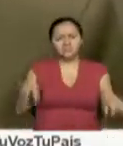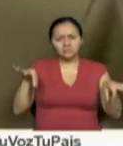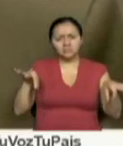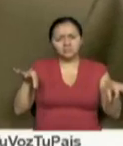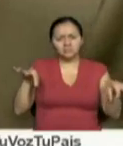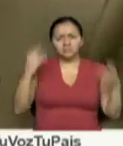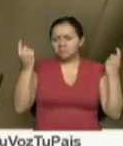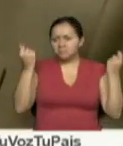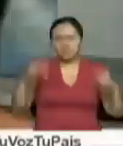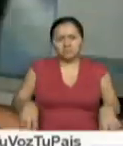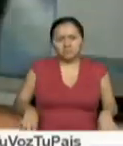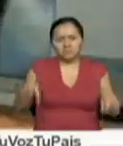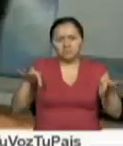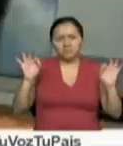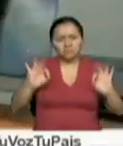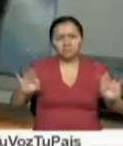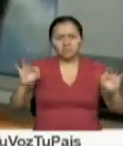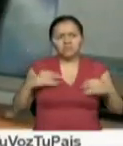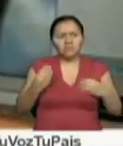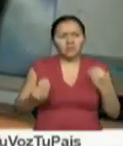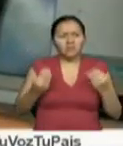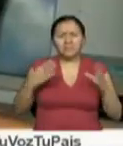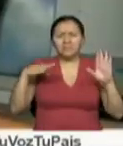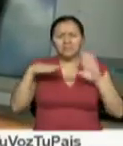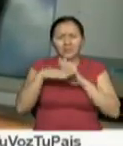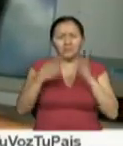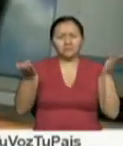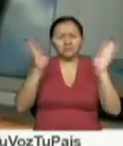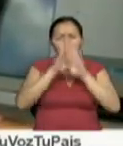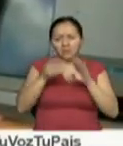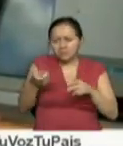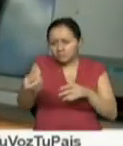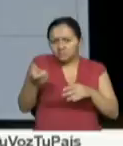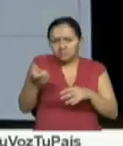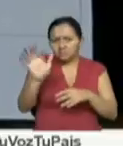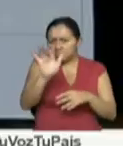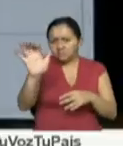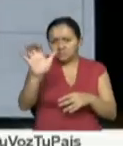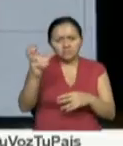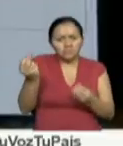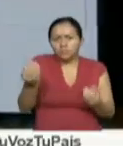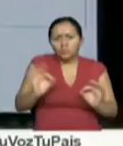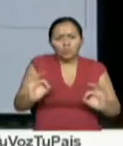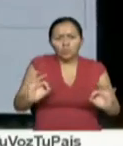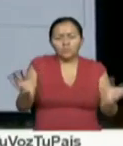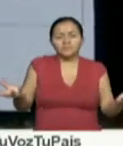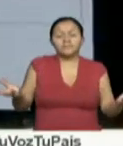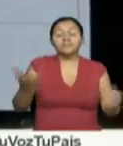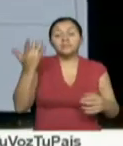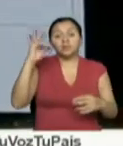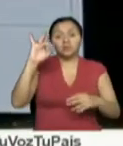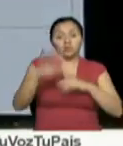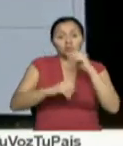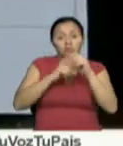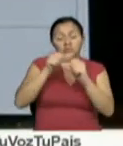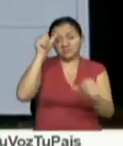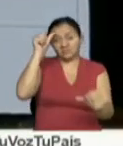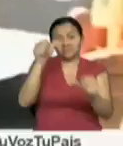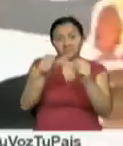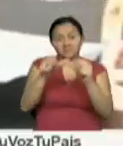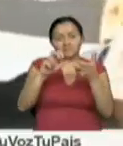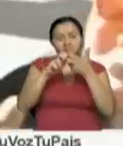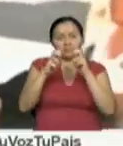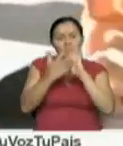un solo centavo en el bolsillo. Los bancos cerrados, todo está en la lona. Al conmemorarse 18 años del